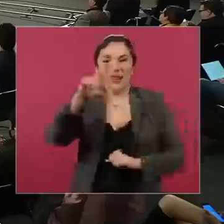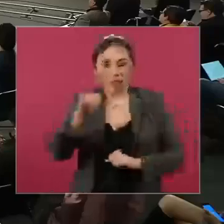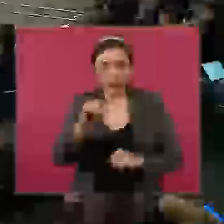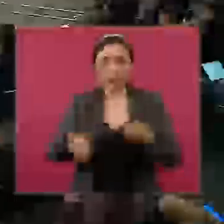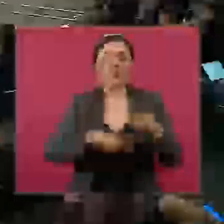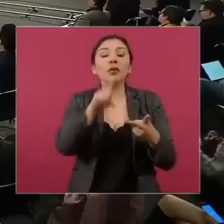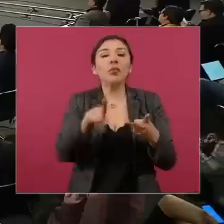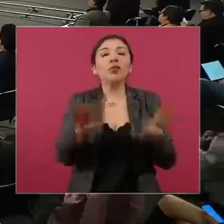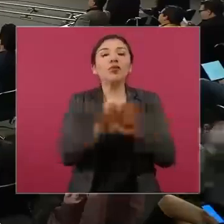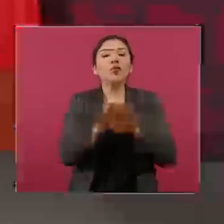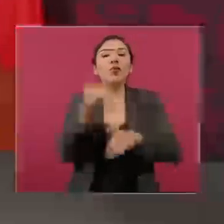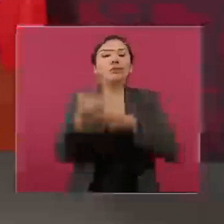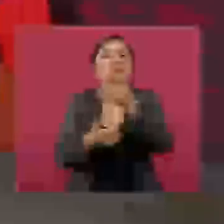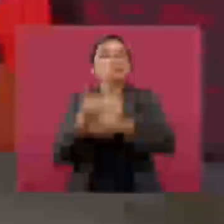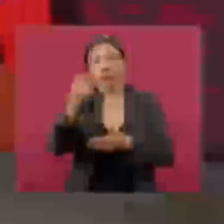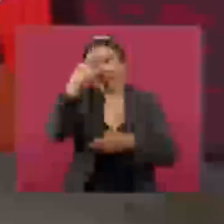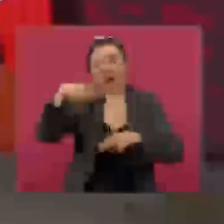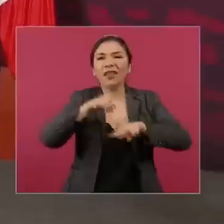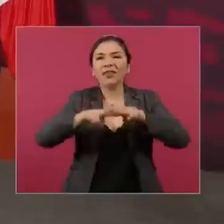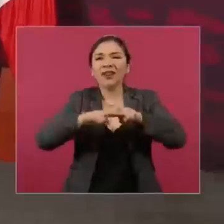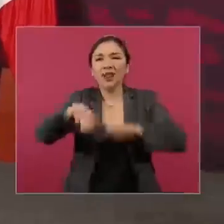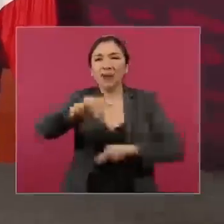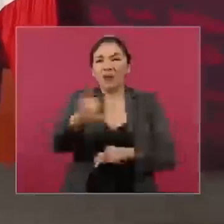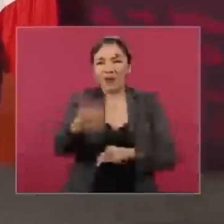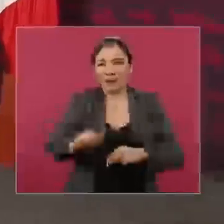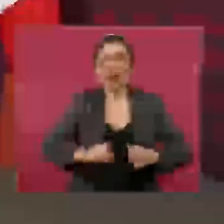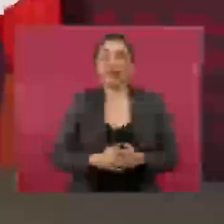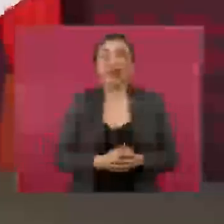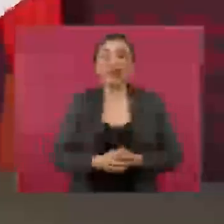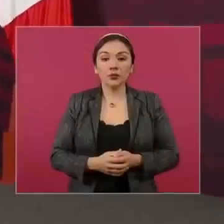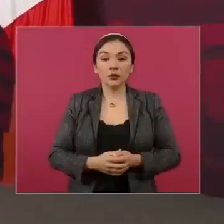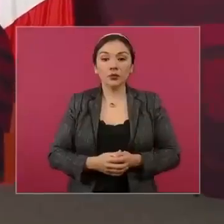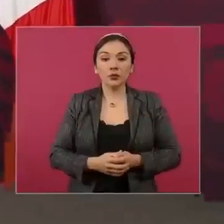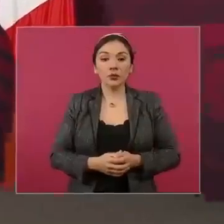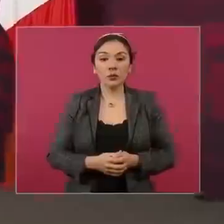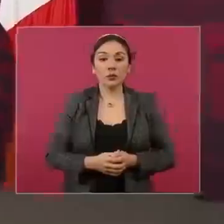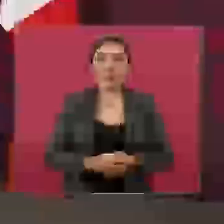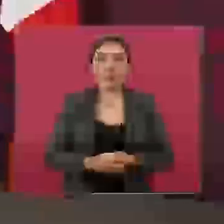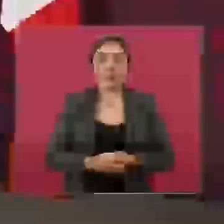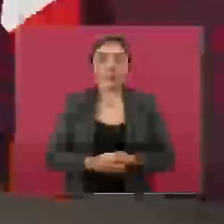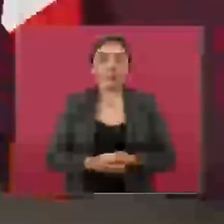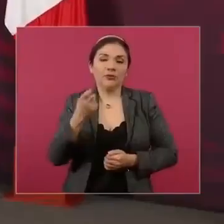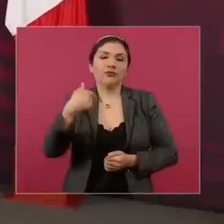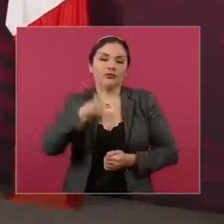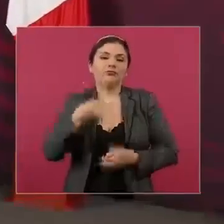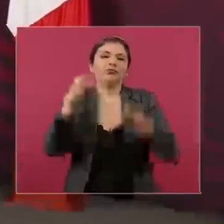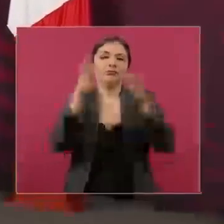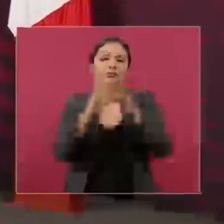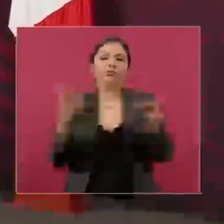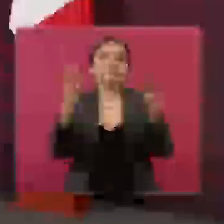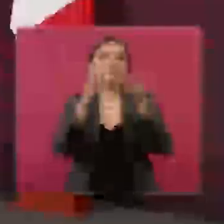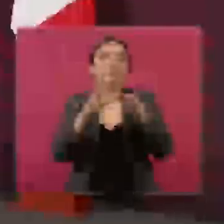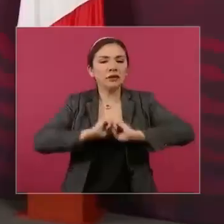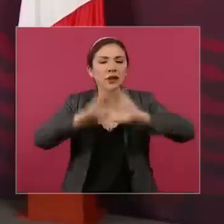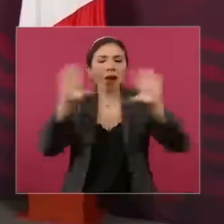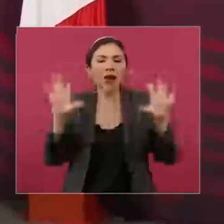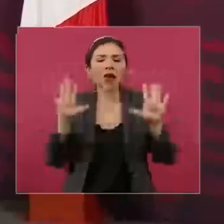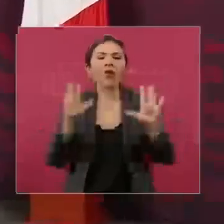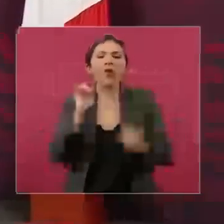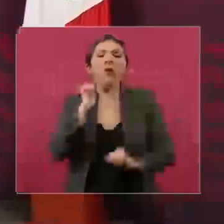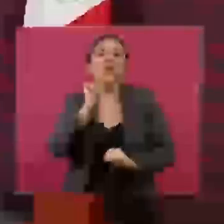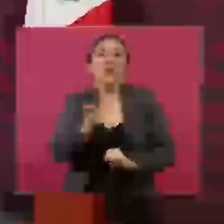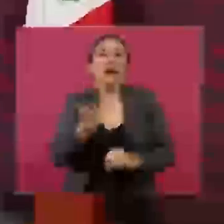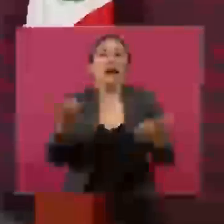el avance en el Tren Maya. Vamos a especificar